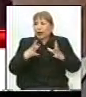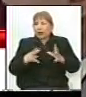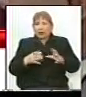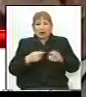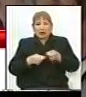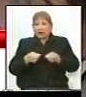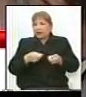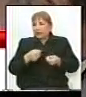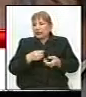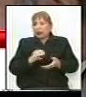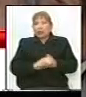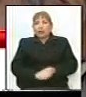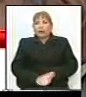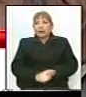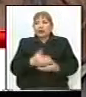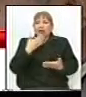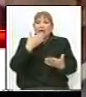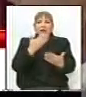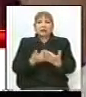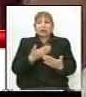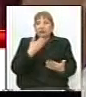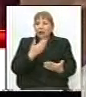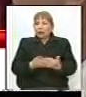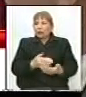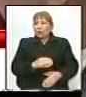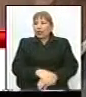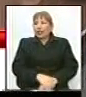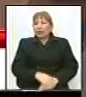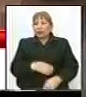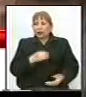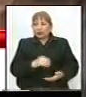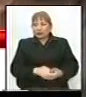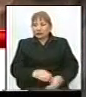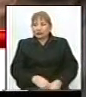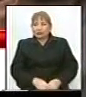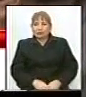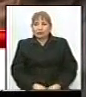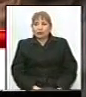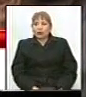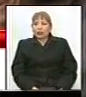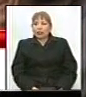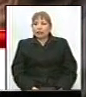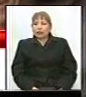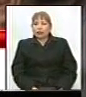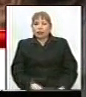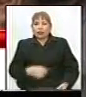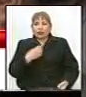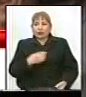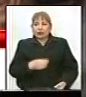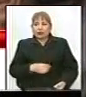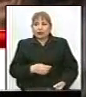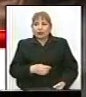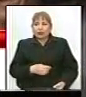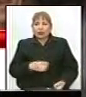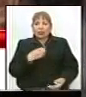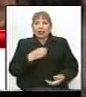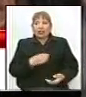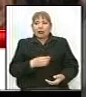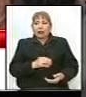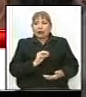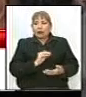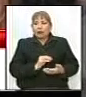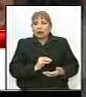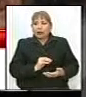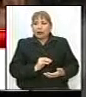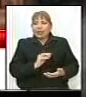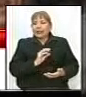afinidad o de agradecimiento, ¿no?, que se podría afirmar que se sigue favoreciendo esta organización, este